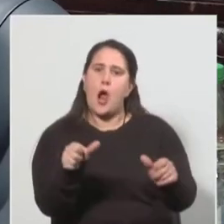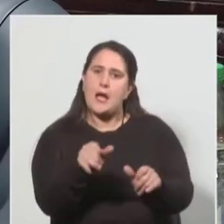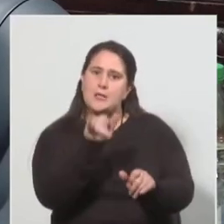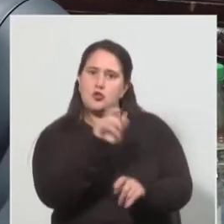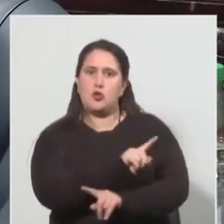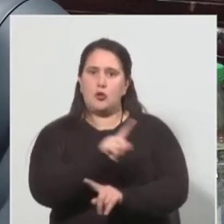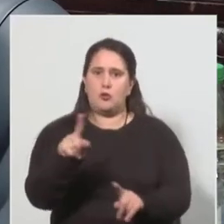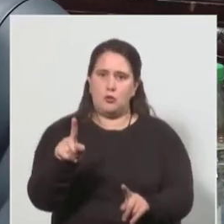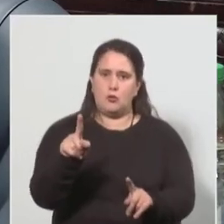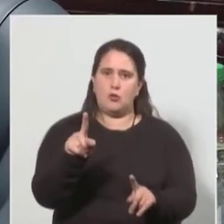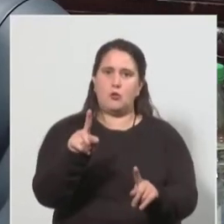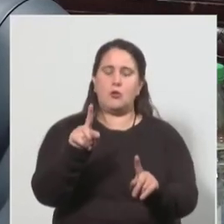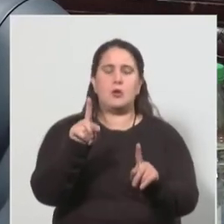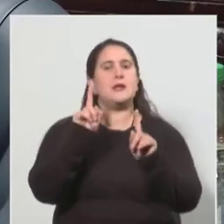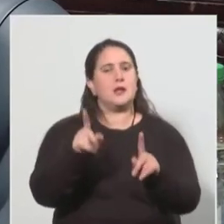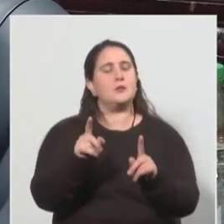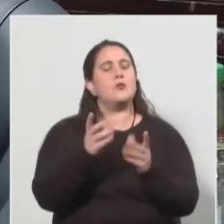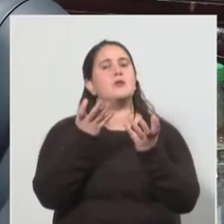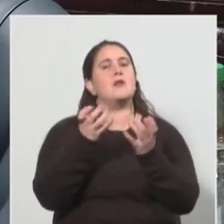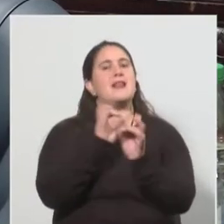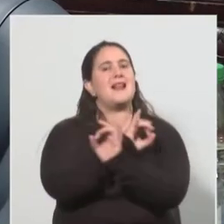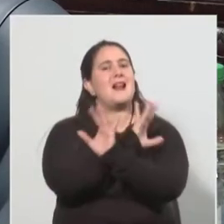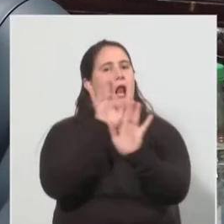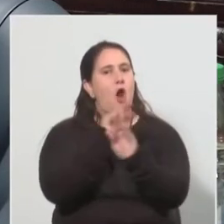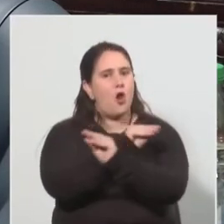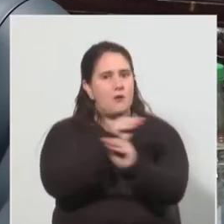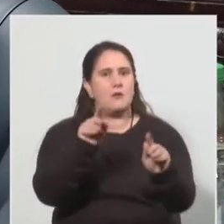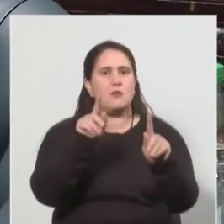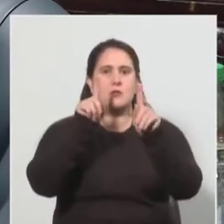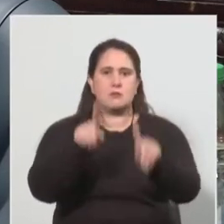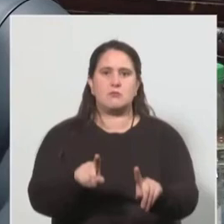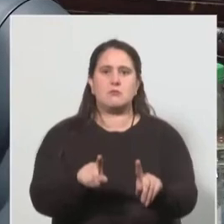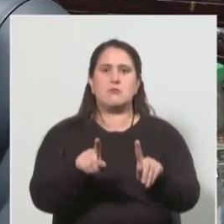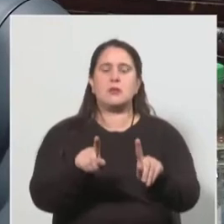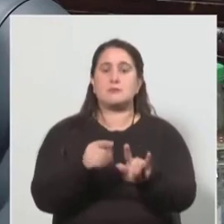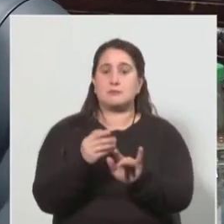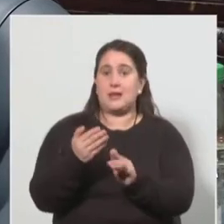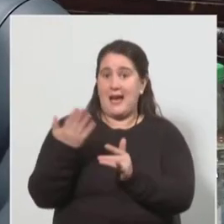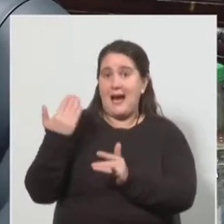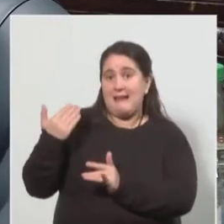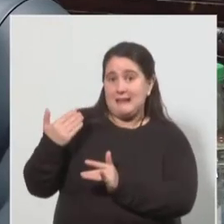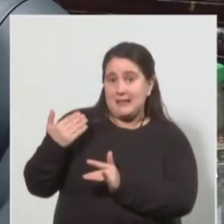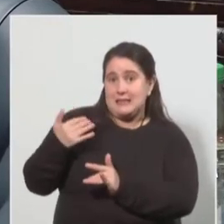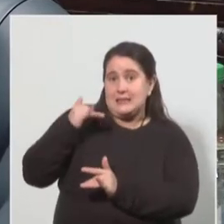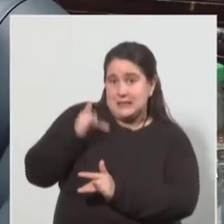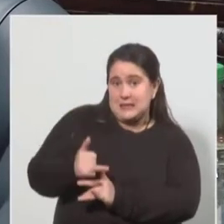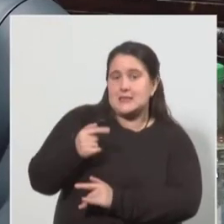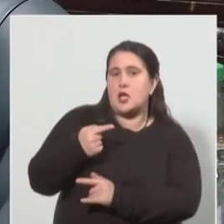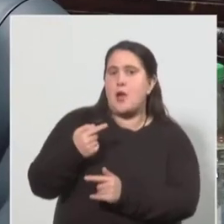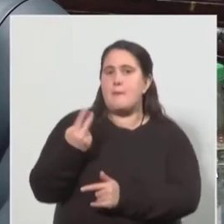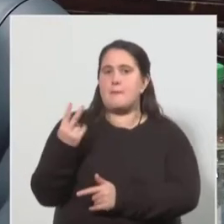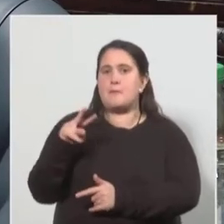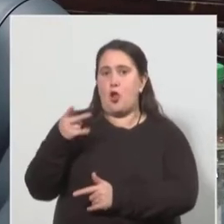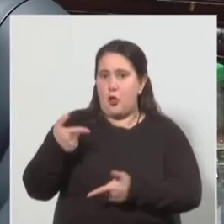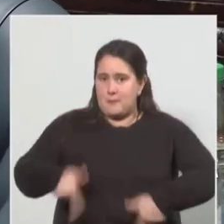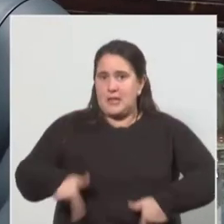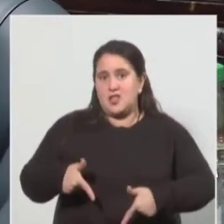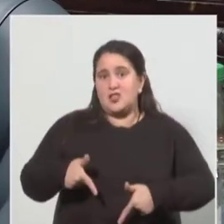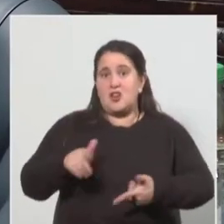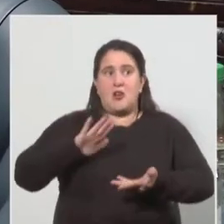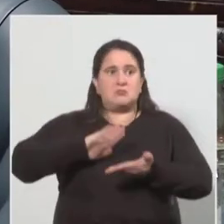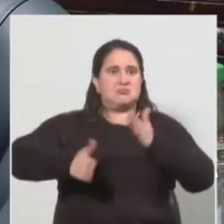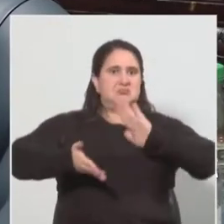hacer, queremos dejar algo bien claro. Si lo anterior sucede, si los ministros se desentienden